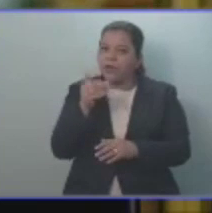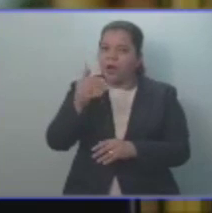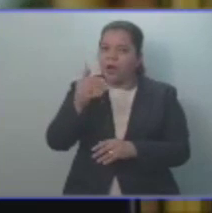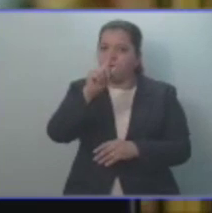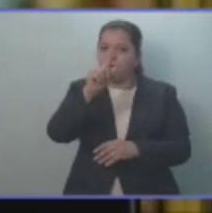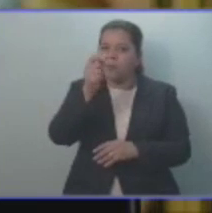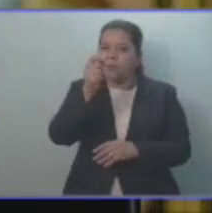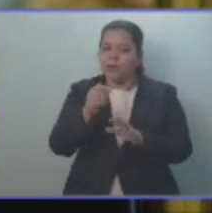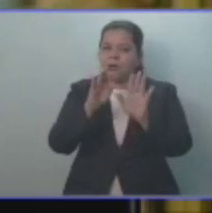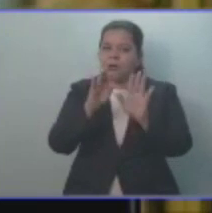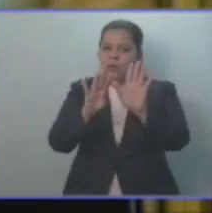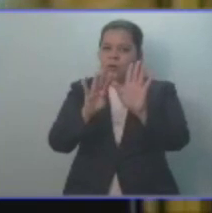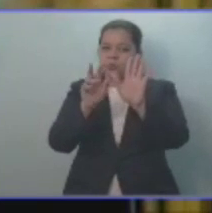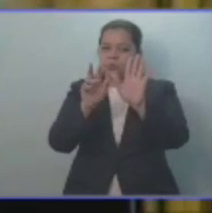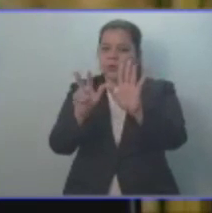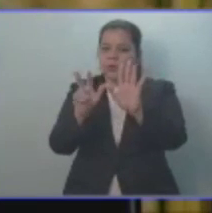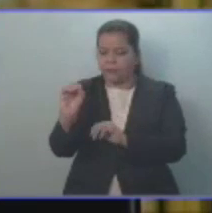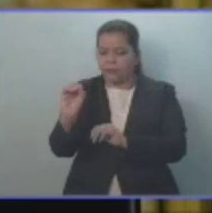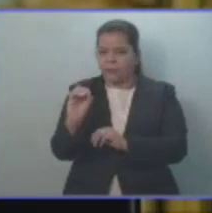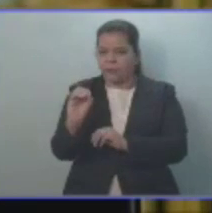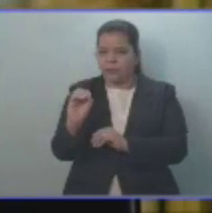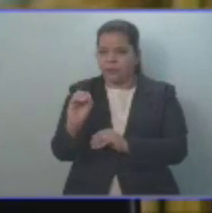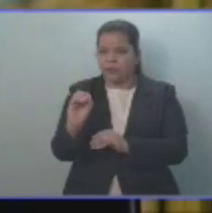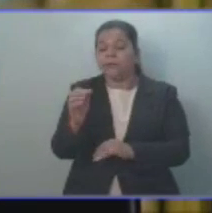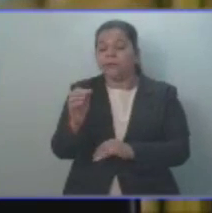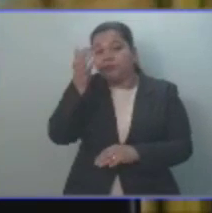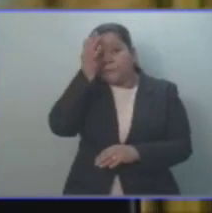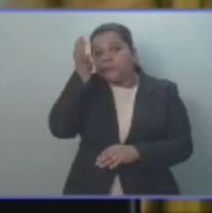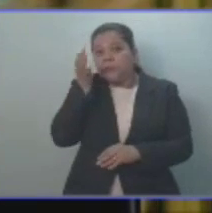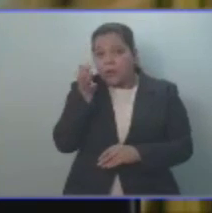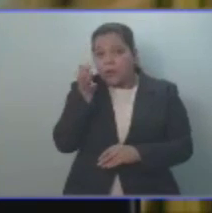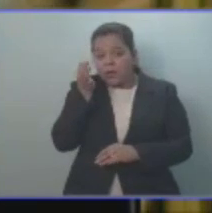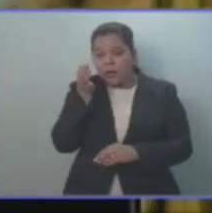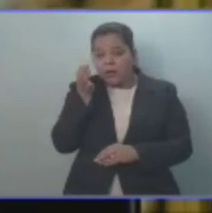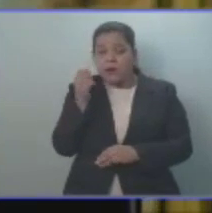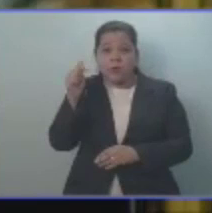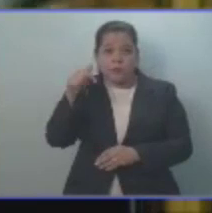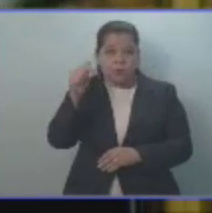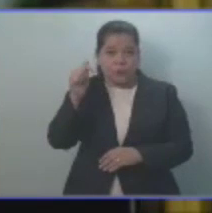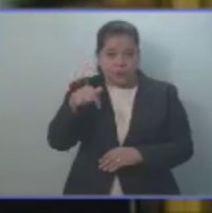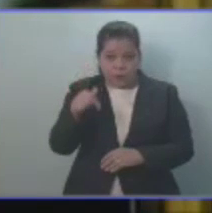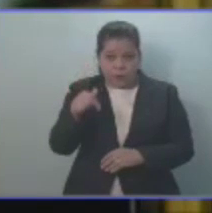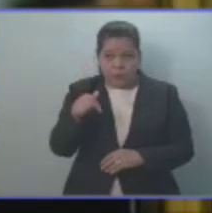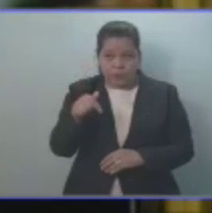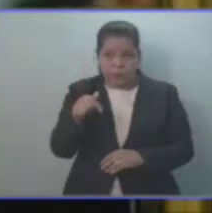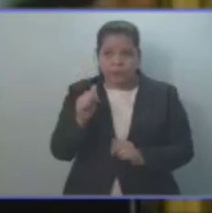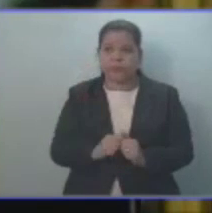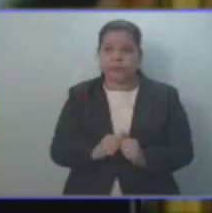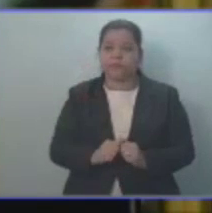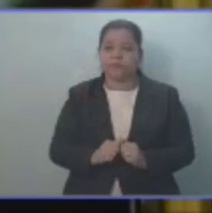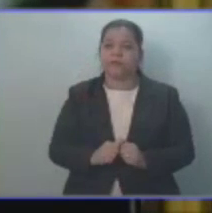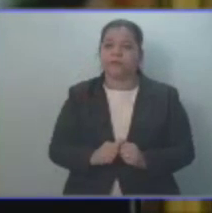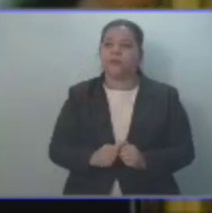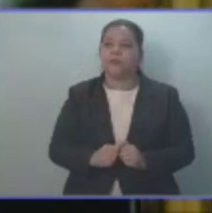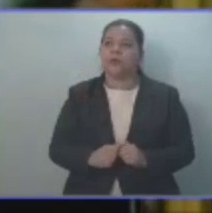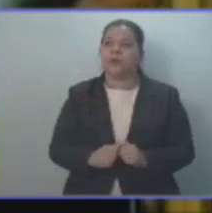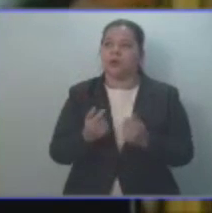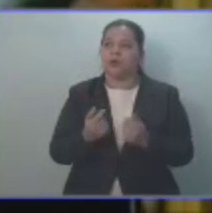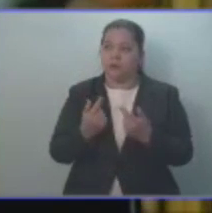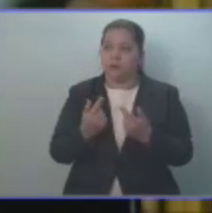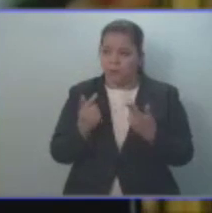febrero de 1980. Creo que hoy más que nunca, en